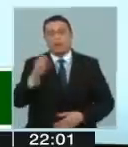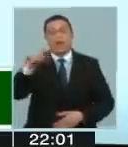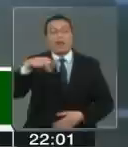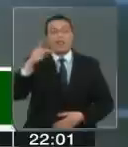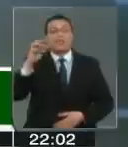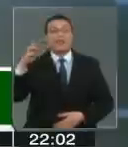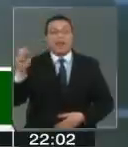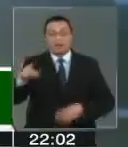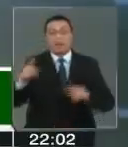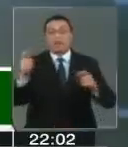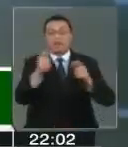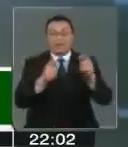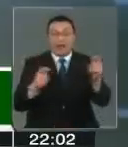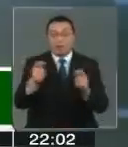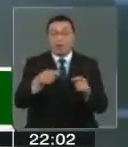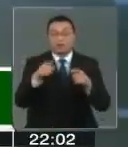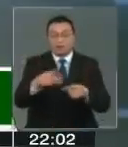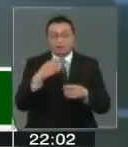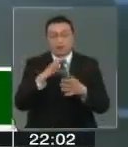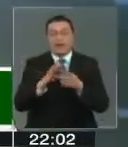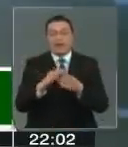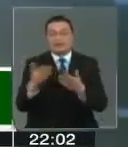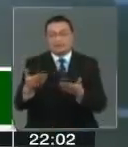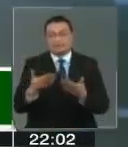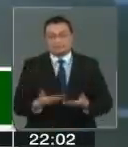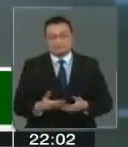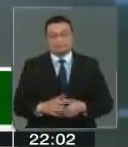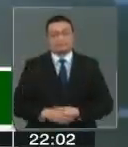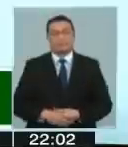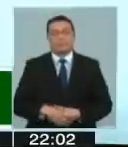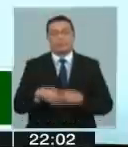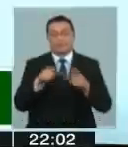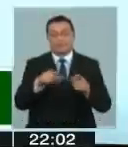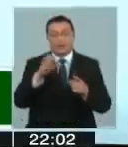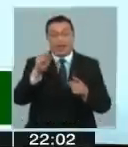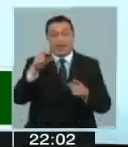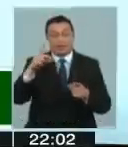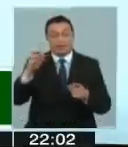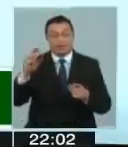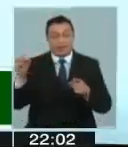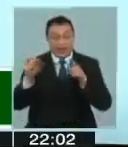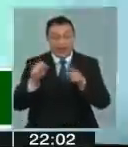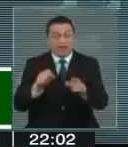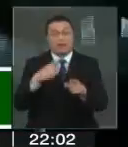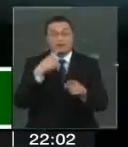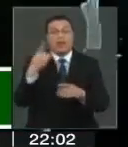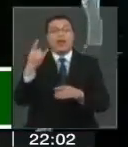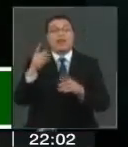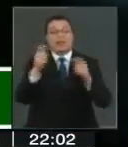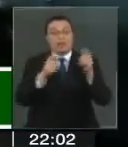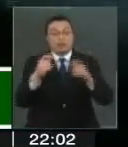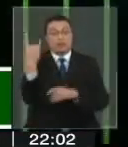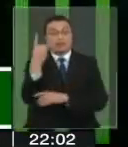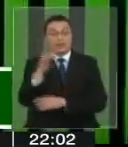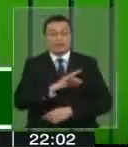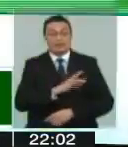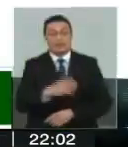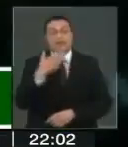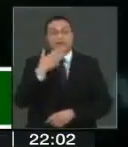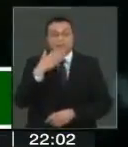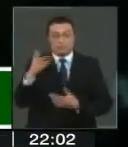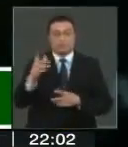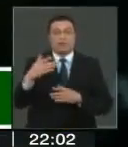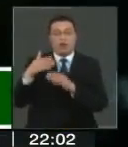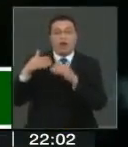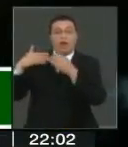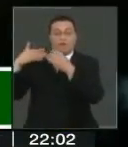terapeuta ocupacional. Andrea, muchas gracias por estar con nosotros. Gracias por invitar. Andrea, aparte de terapeuta ocupacional de la Universidad de Chile, tiene una certificación en National Board